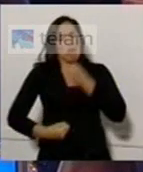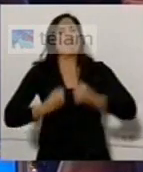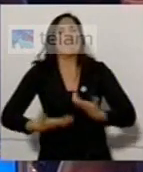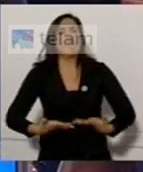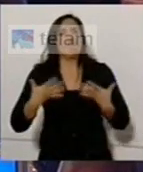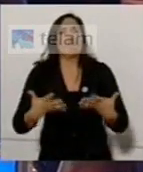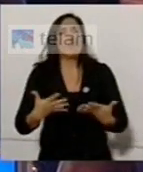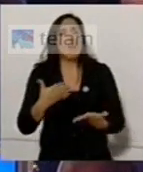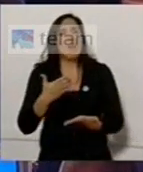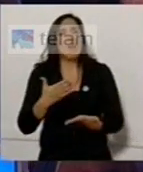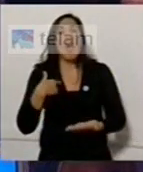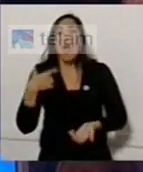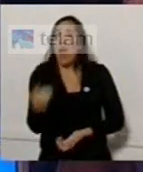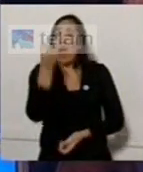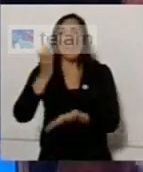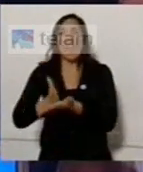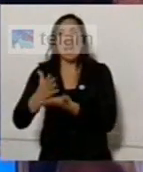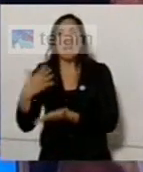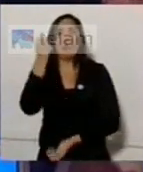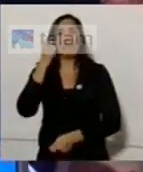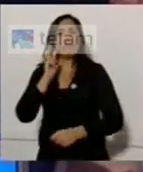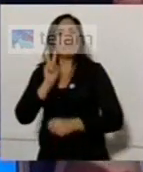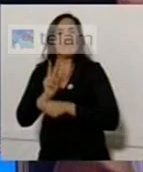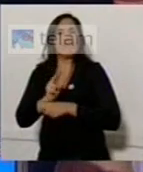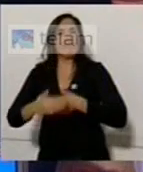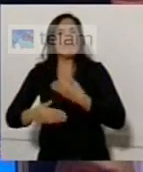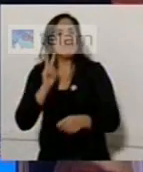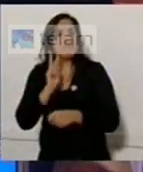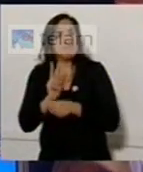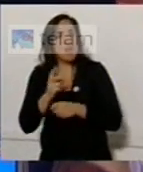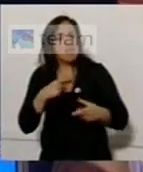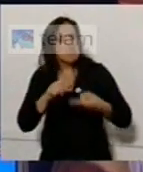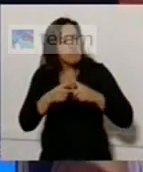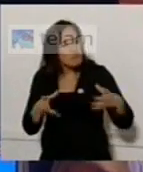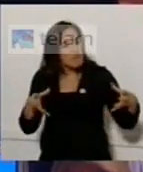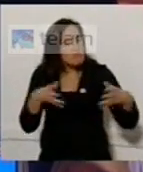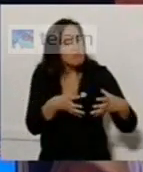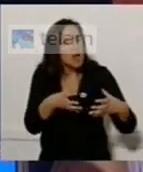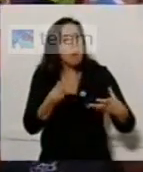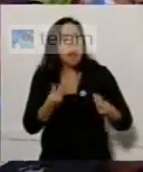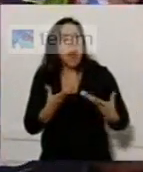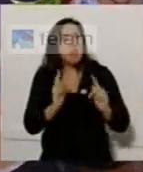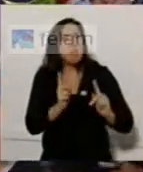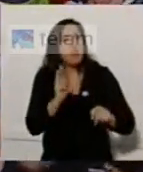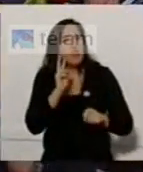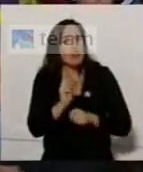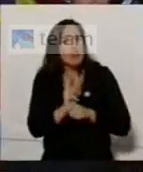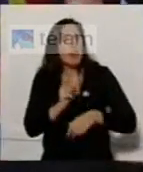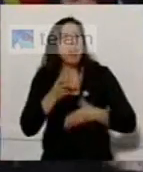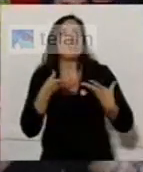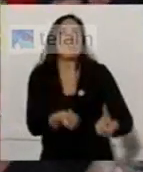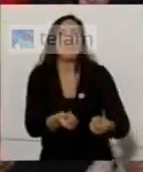esas conquistas y de esos derechos y de organizarnos para defenderlas. Con eso sueño.